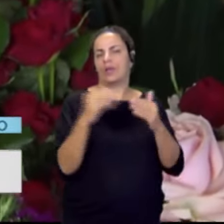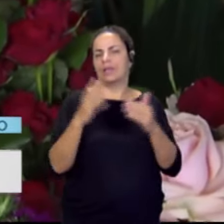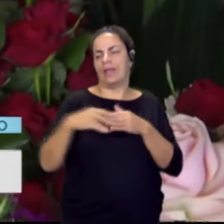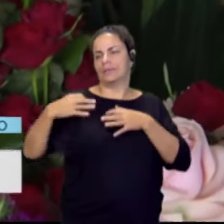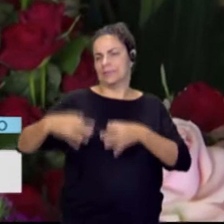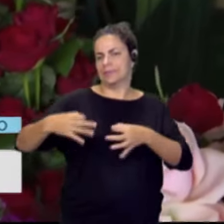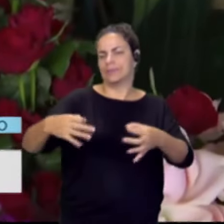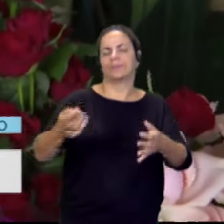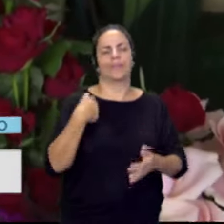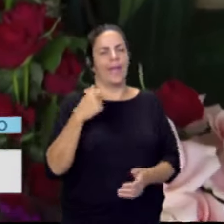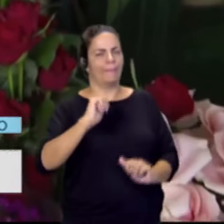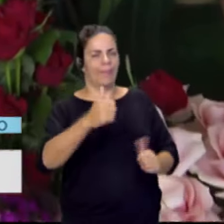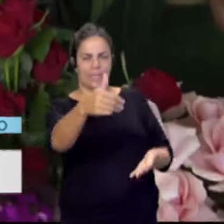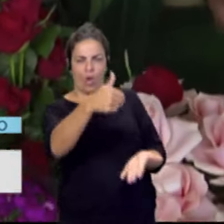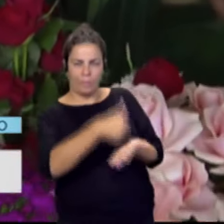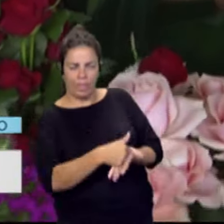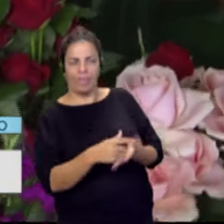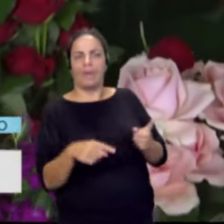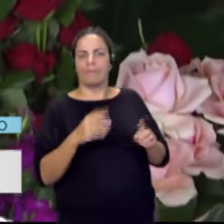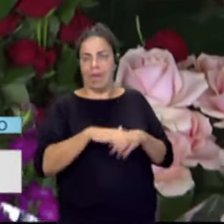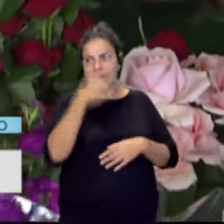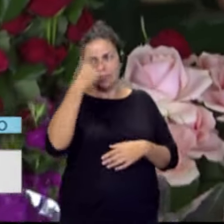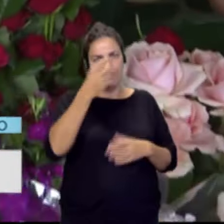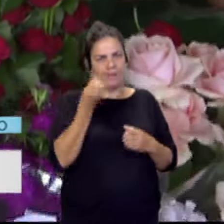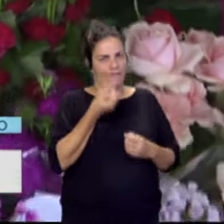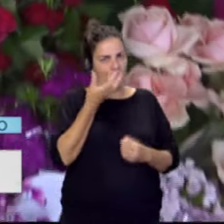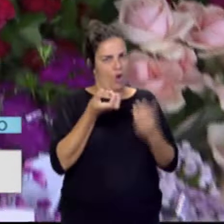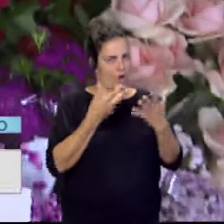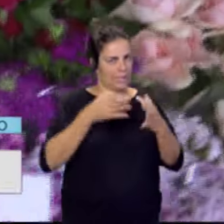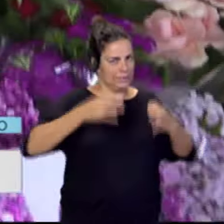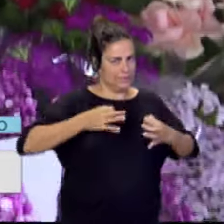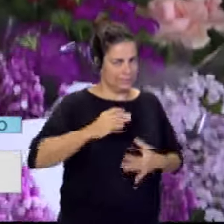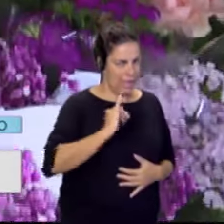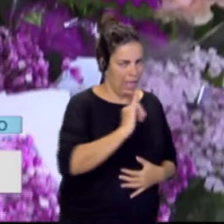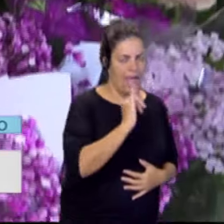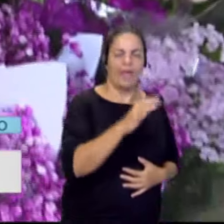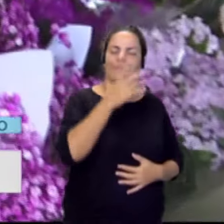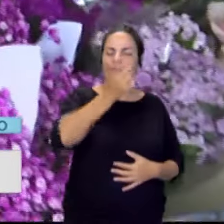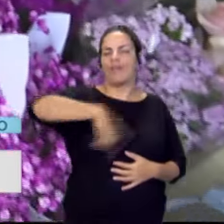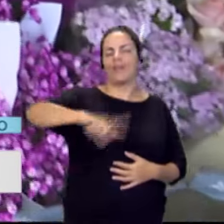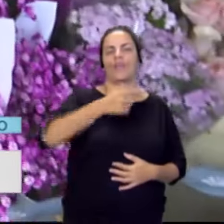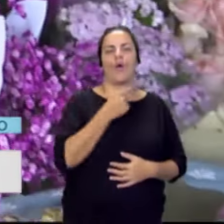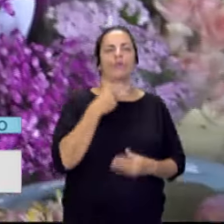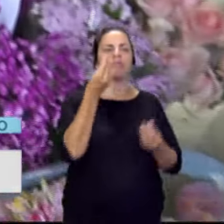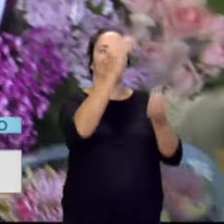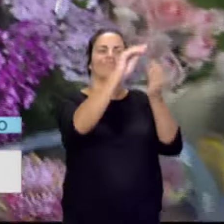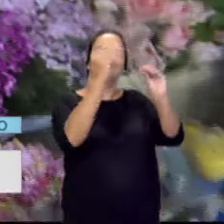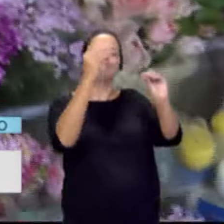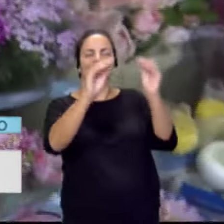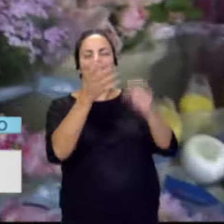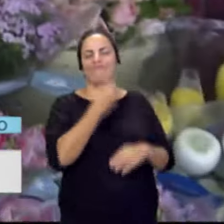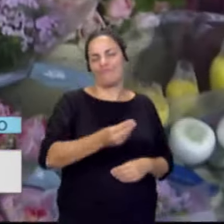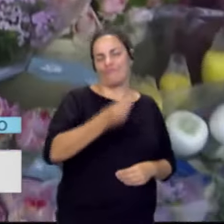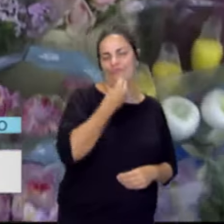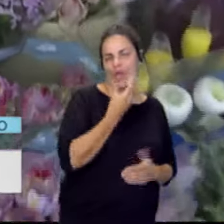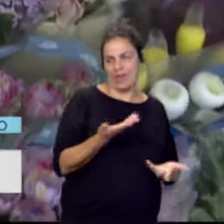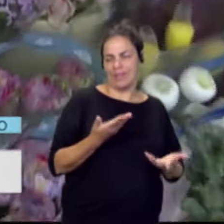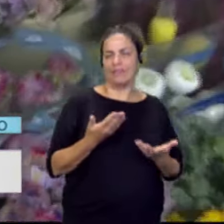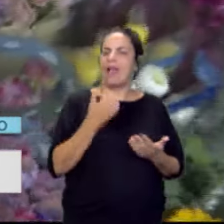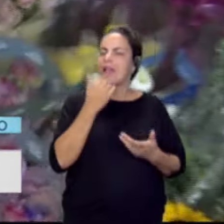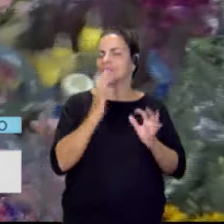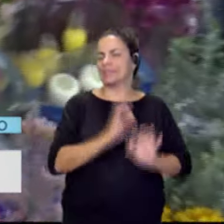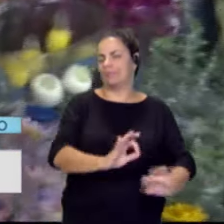encarguitos, asegurándose sus flores, que les gusta pues ponerlo bastante bonito, más que en lo, de lo normal.